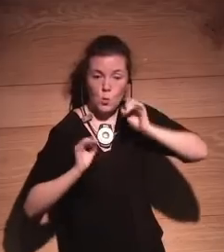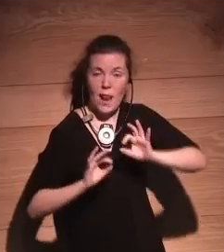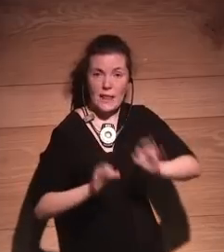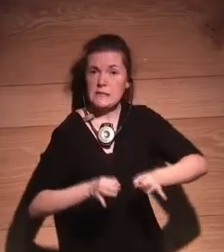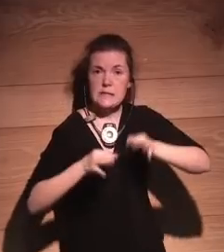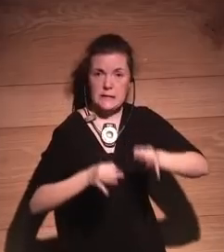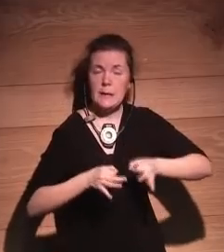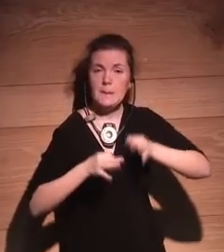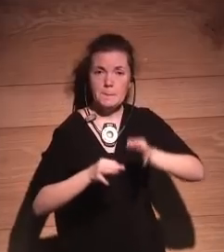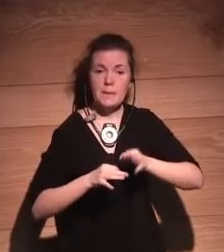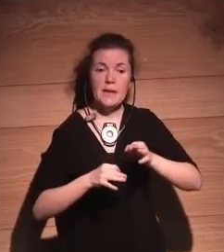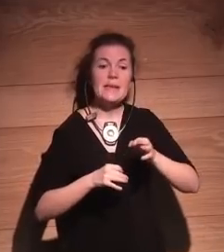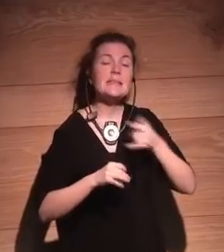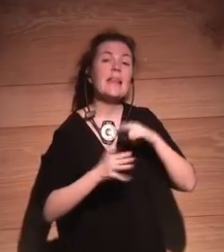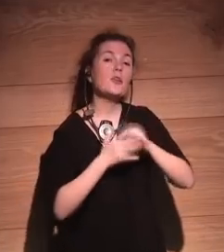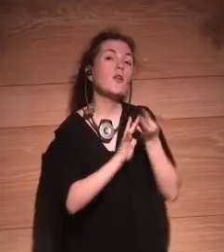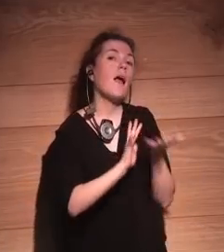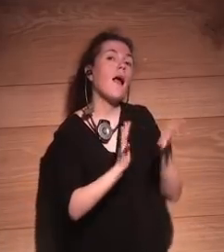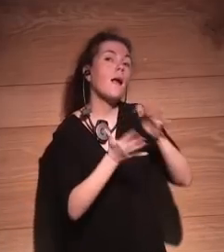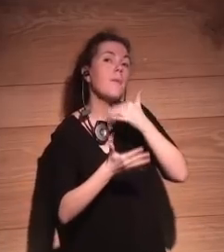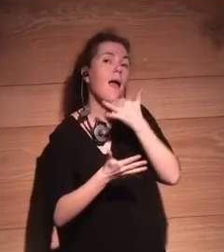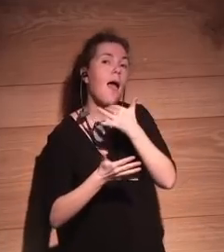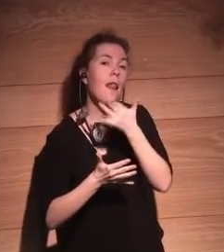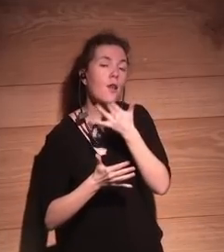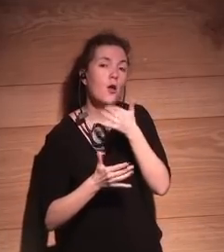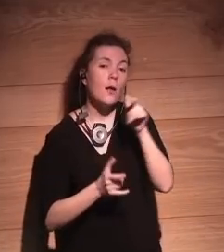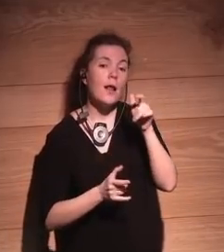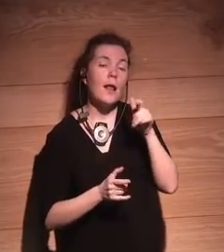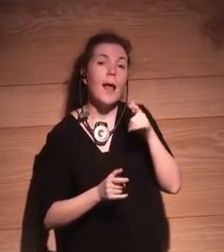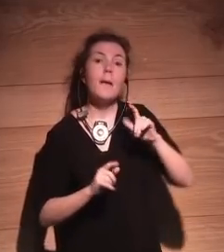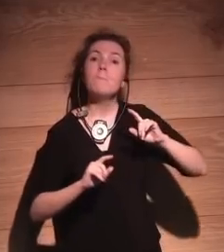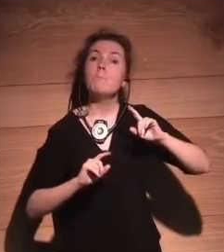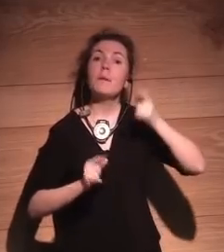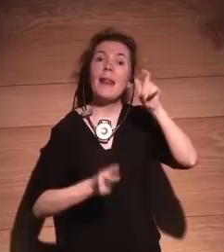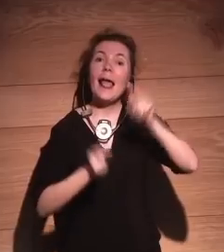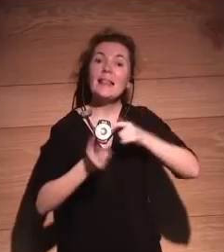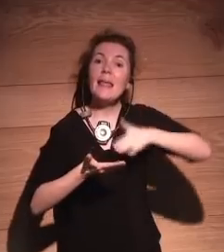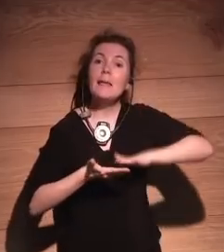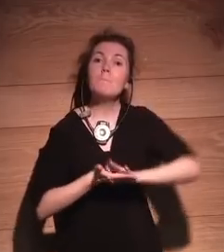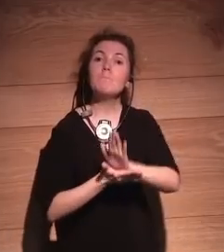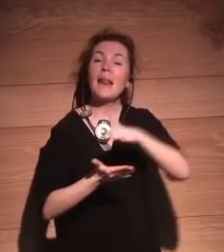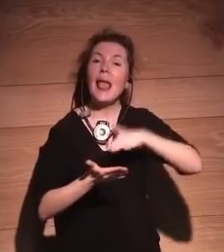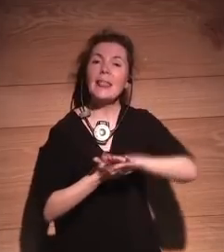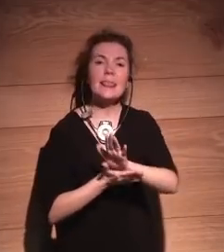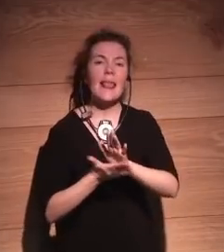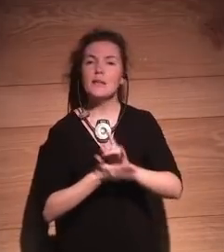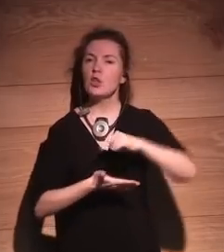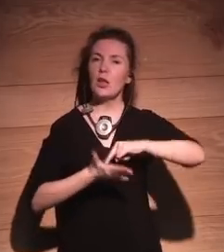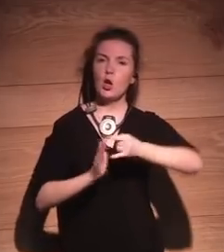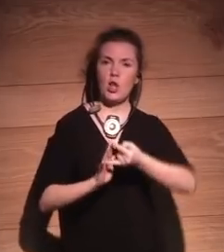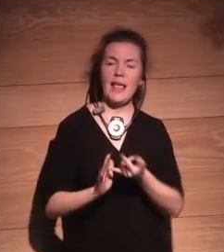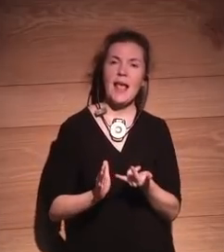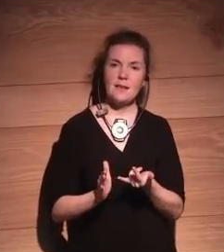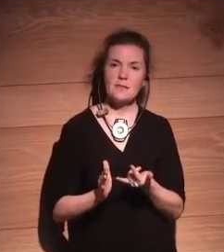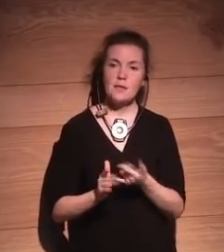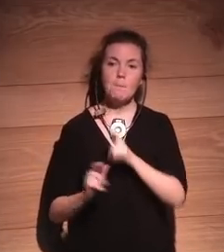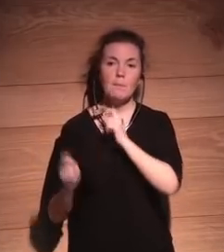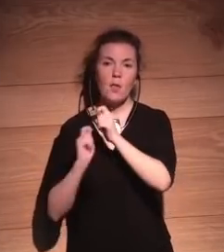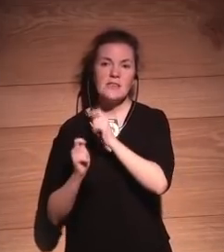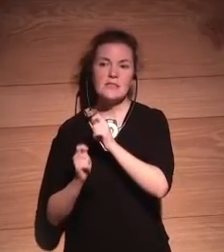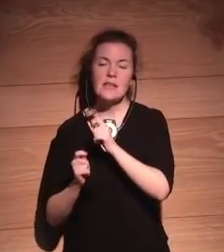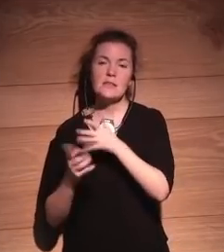siempre en todo cambio tecnológico, los primeros gente de la imprenta eran tecnólogos, eran los imprenteros, los editores eran los imprenteros, los periodistas eran